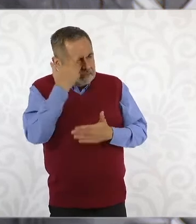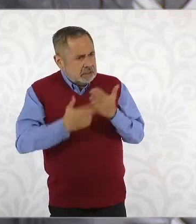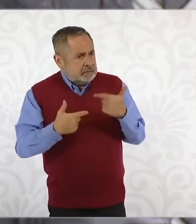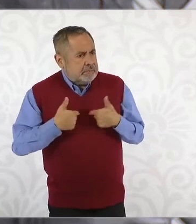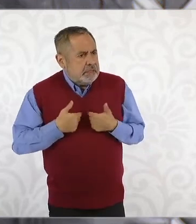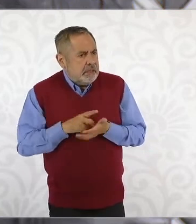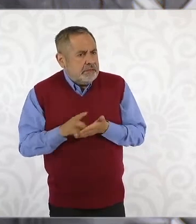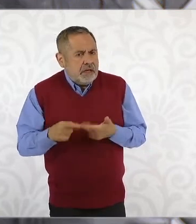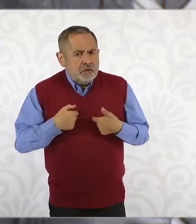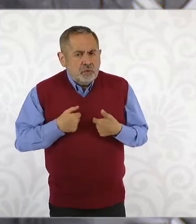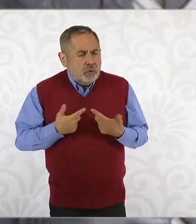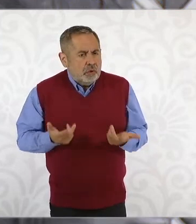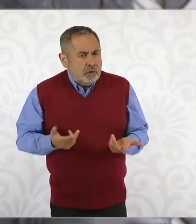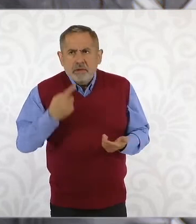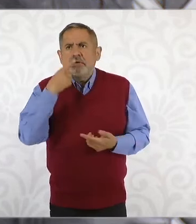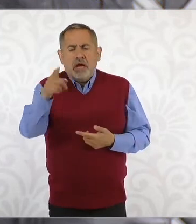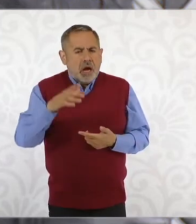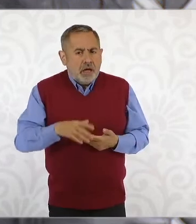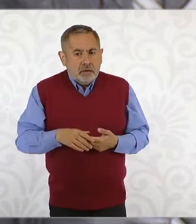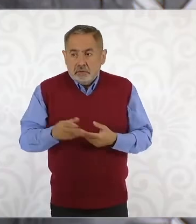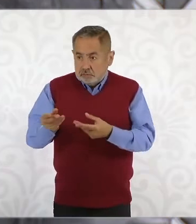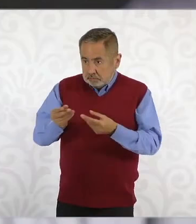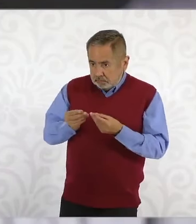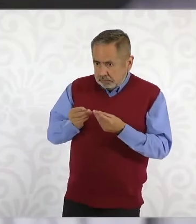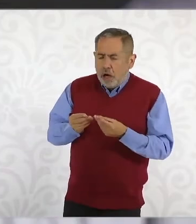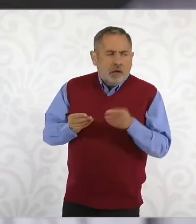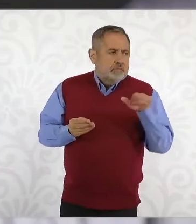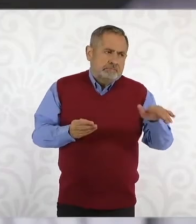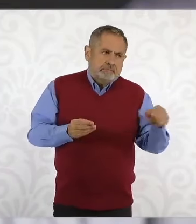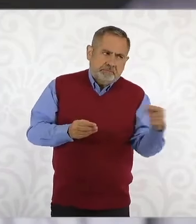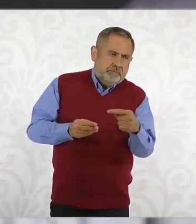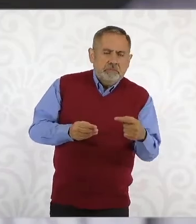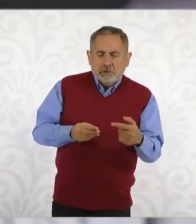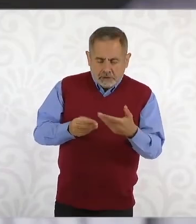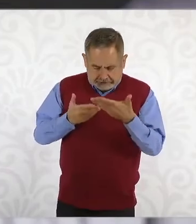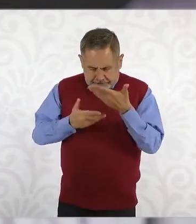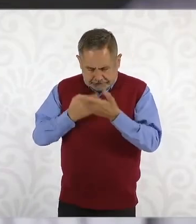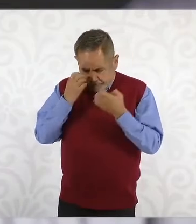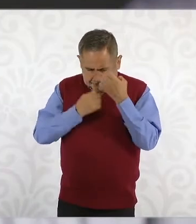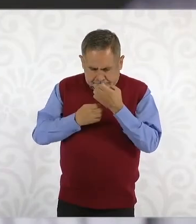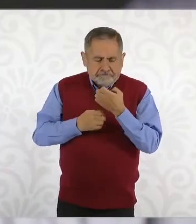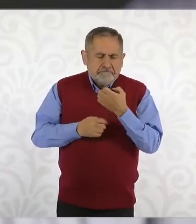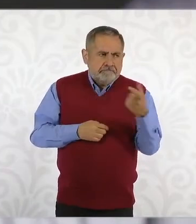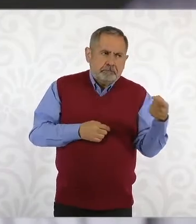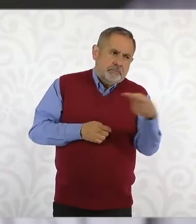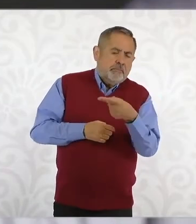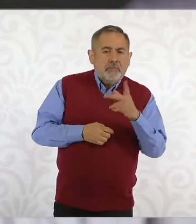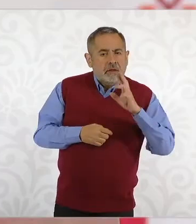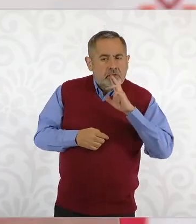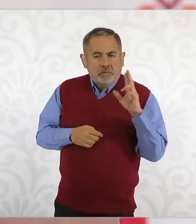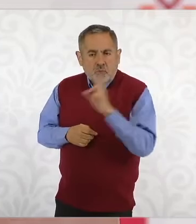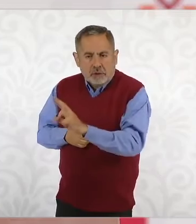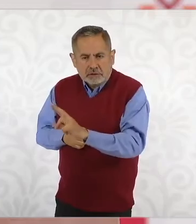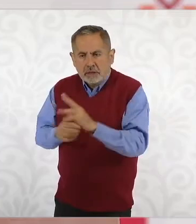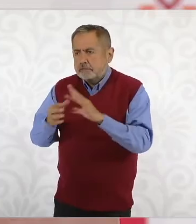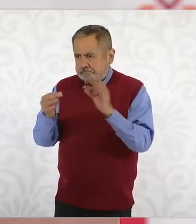derecho, esta queja y alguien te va a responder, alguien va a analizar esa queja y va en su